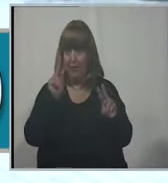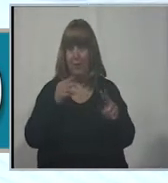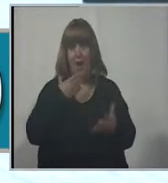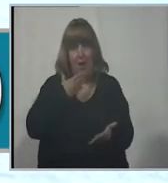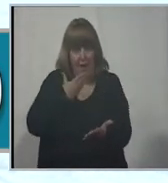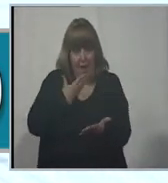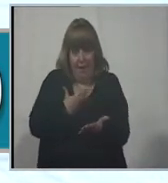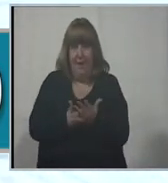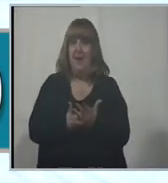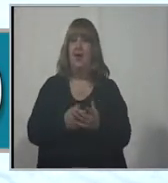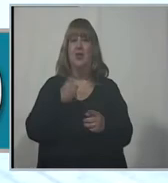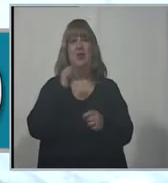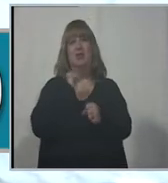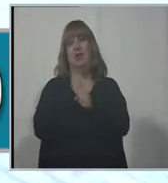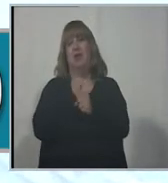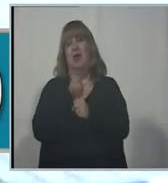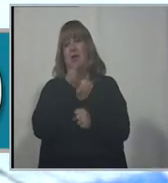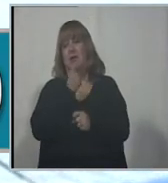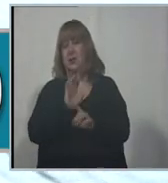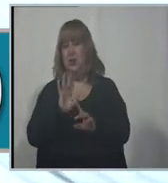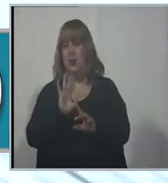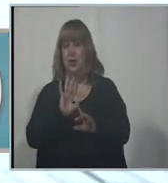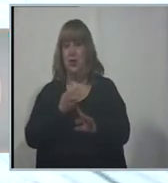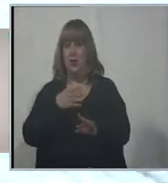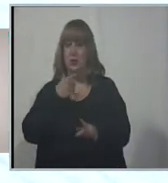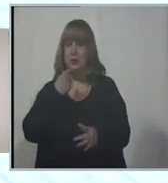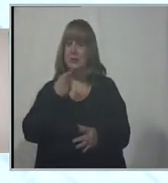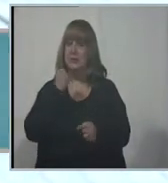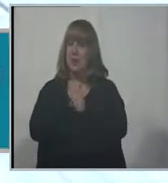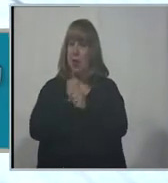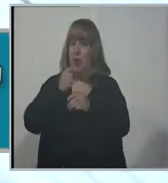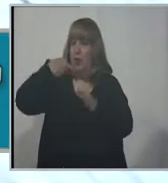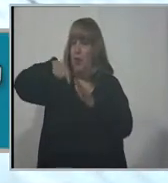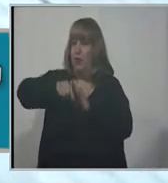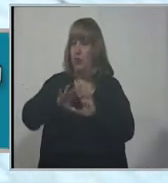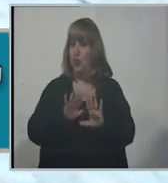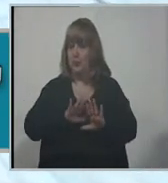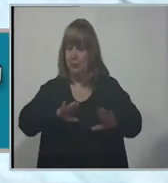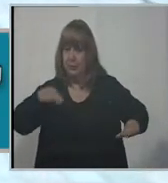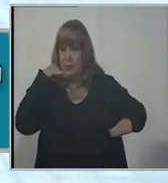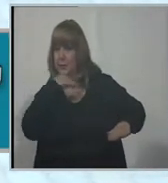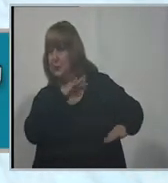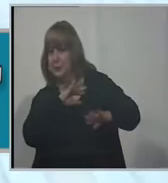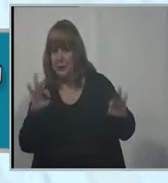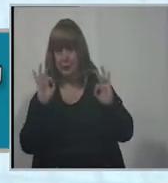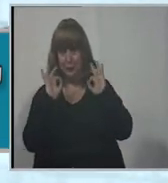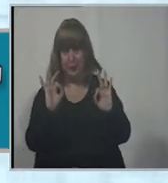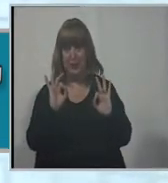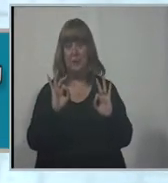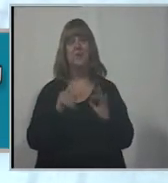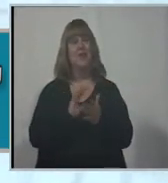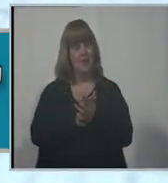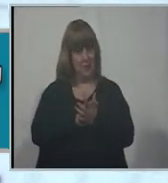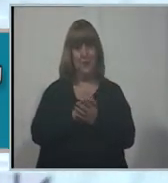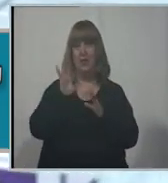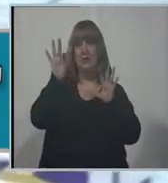importante. No, no, no fue un trabajo solo cosmético, sino que tiene una renovación estructural total. Invitamos a todos entonces,